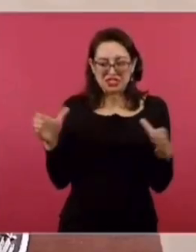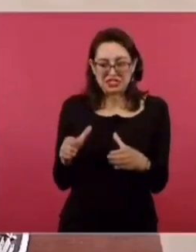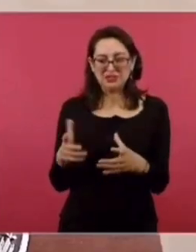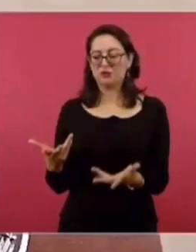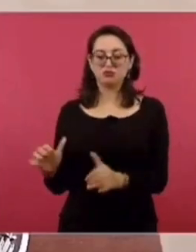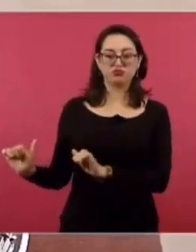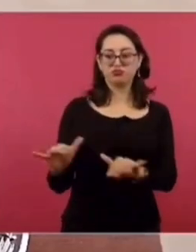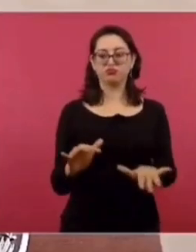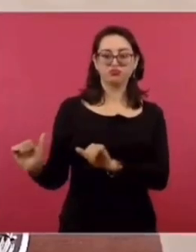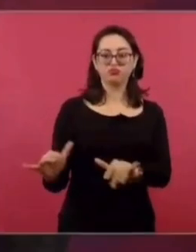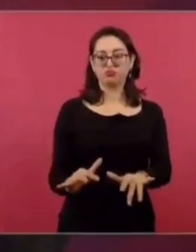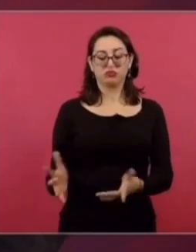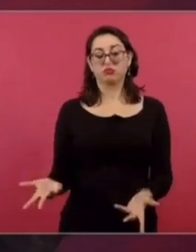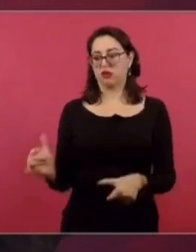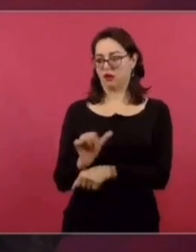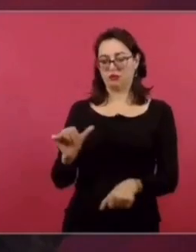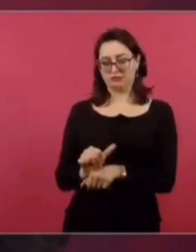muchos.